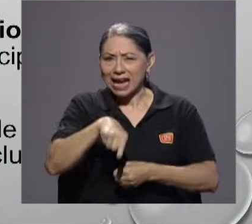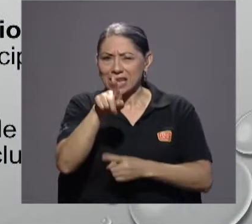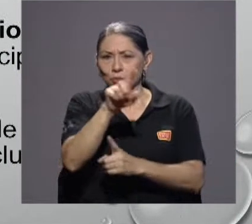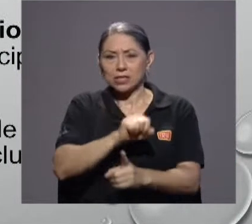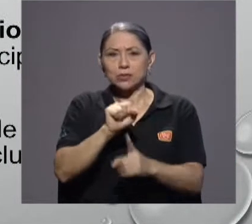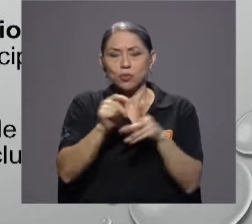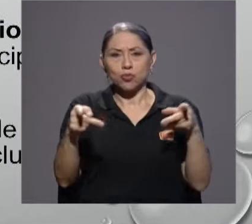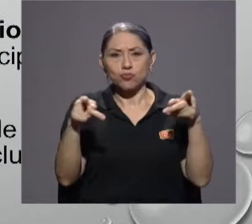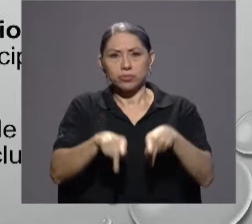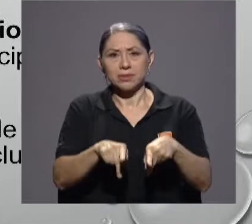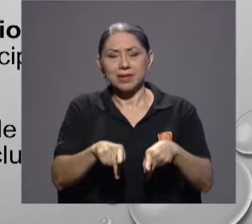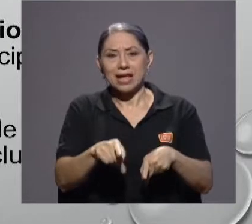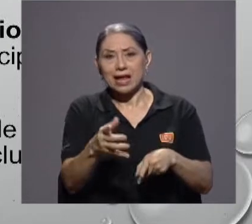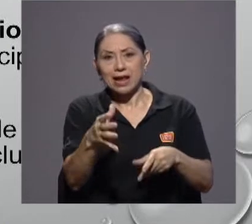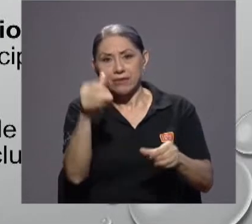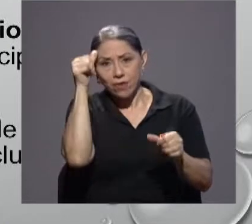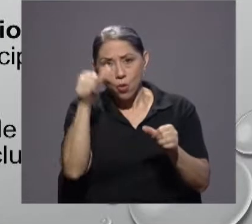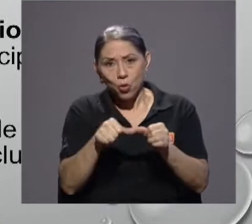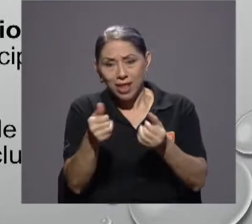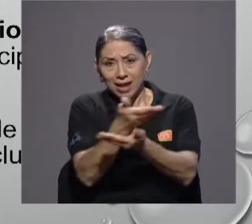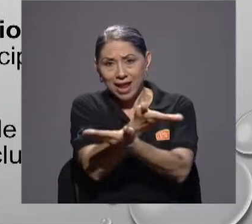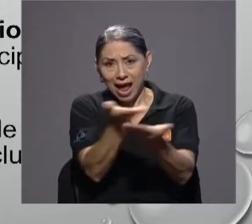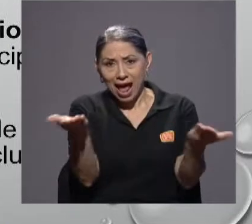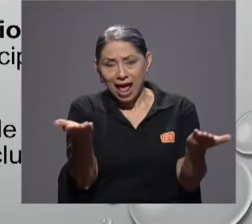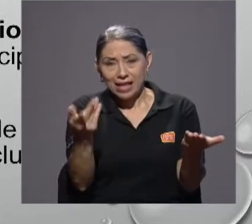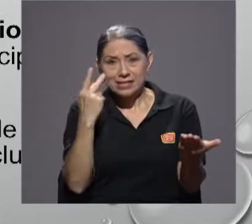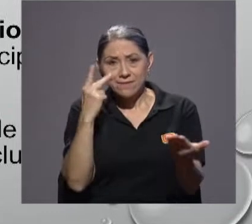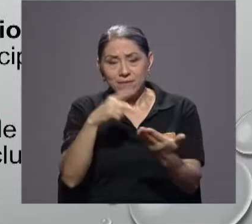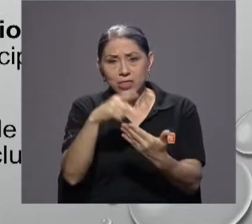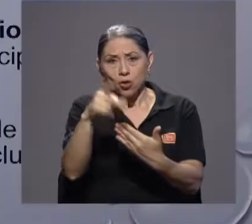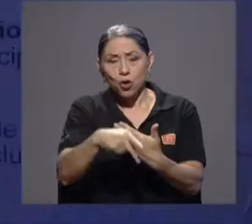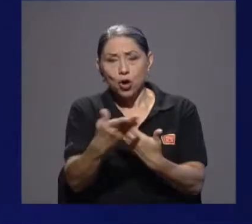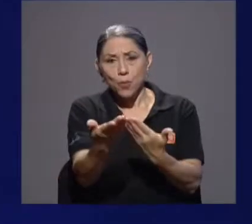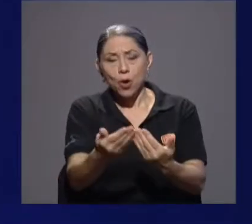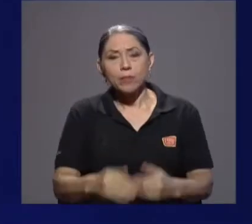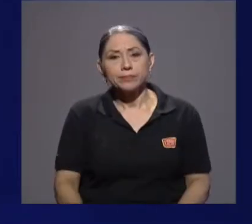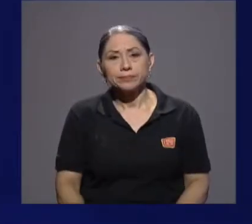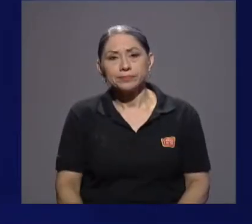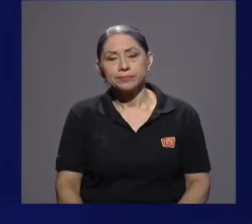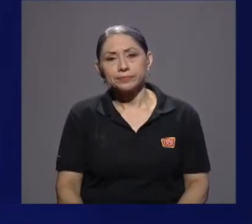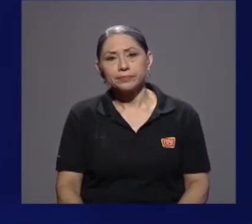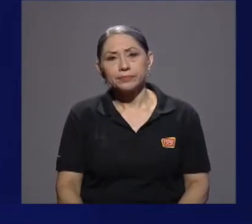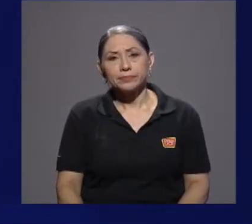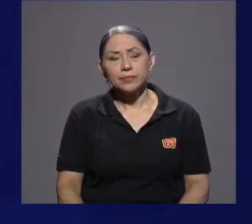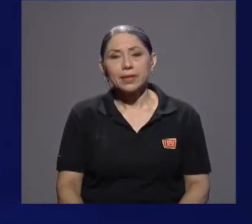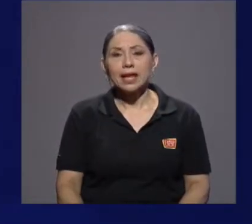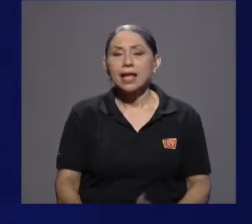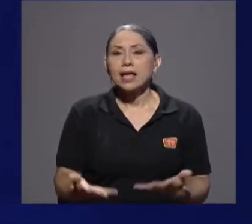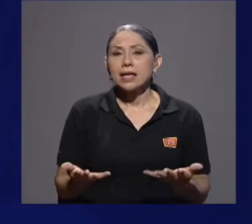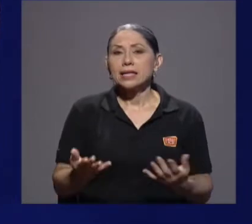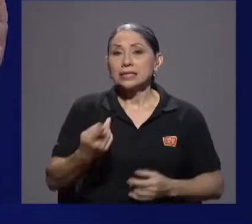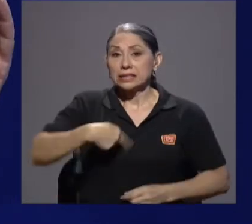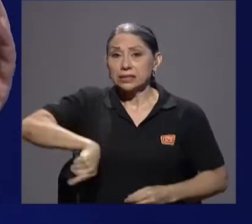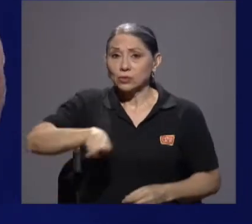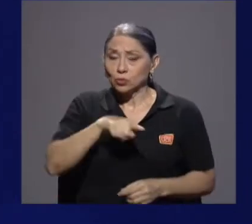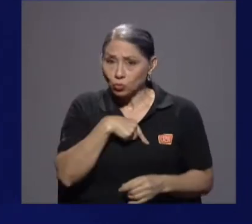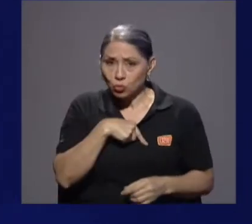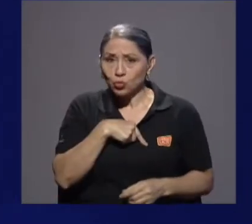quiero recordarle a la teleaudiencia. En la medida que